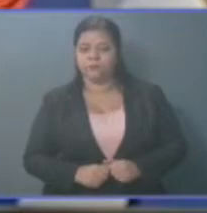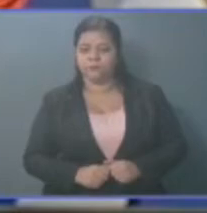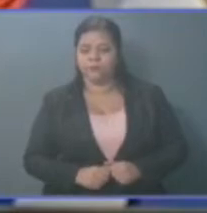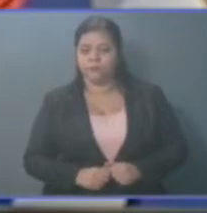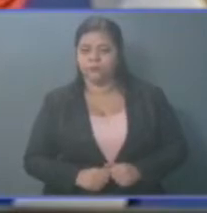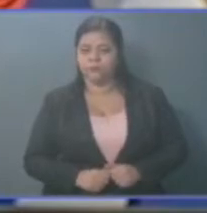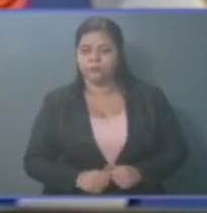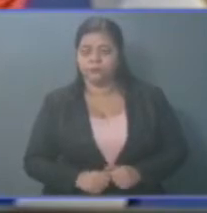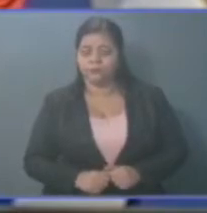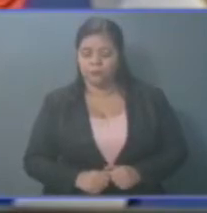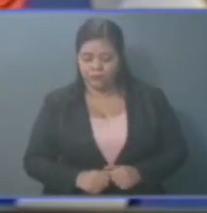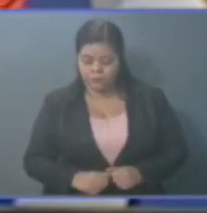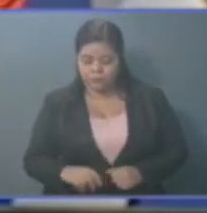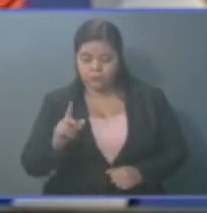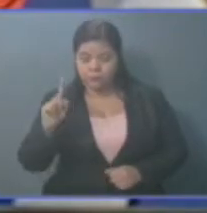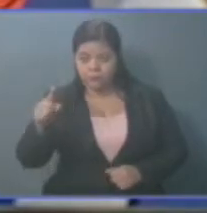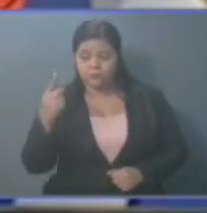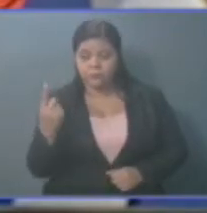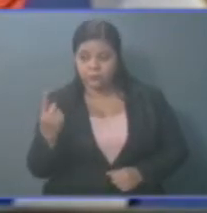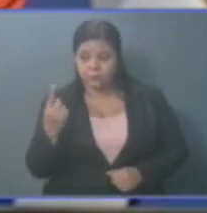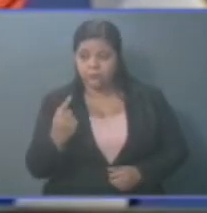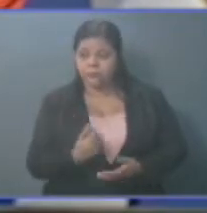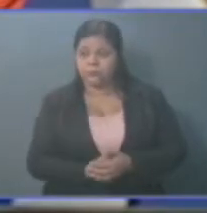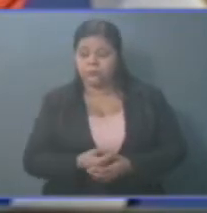Uno de ellos es el